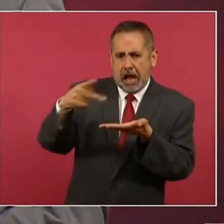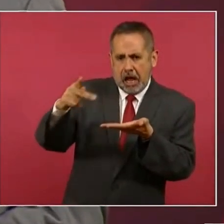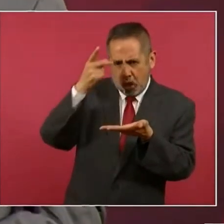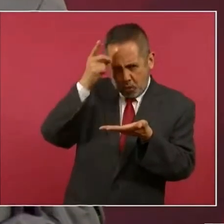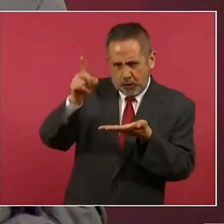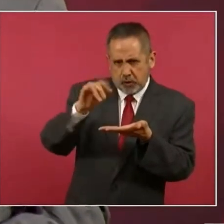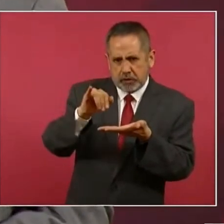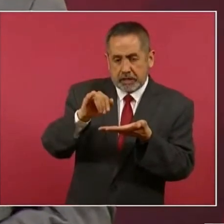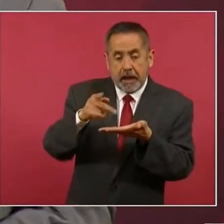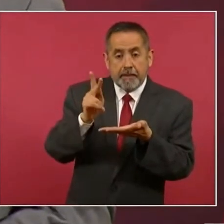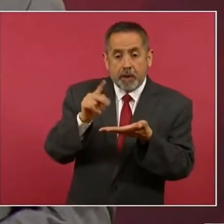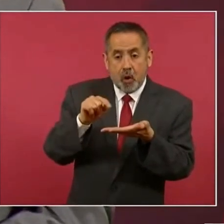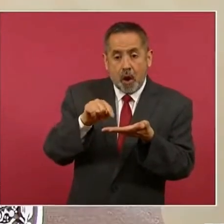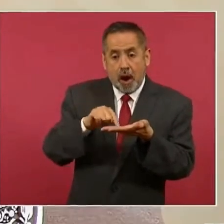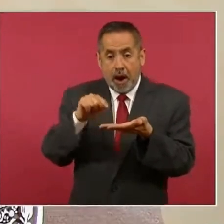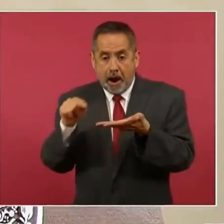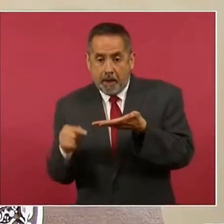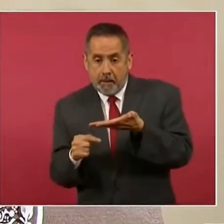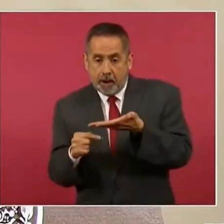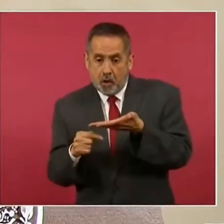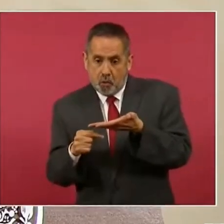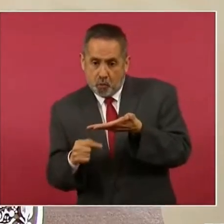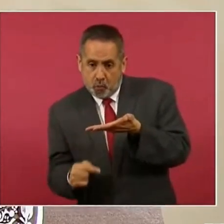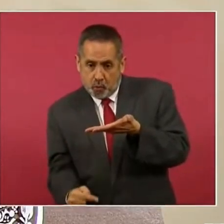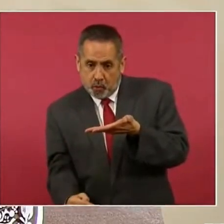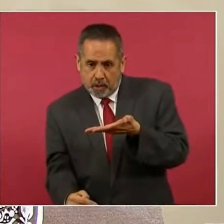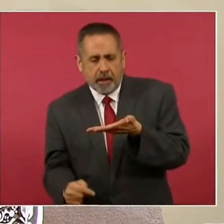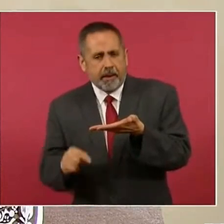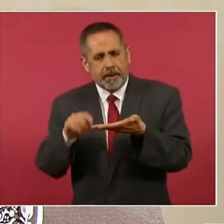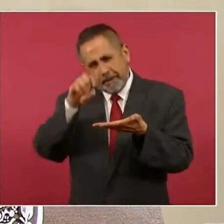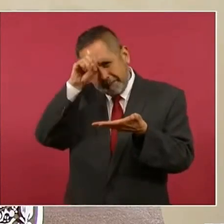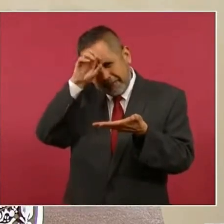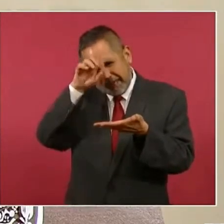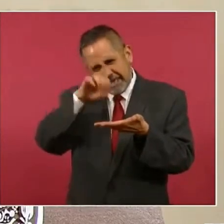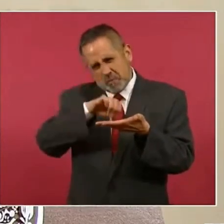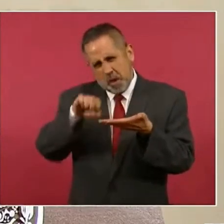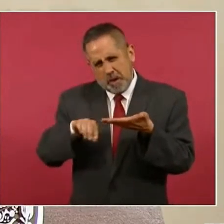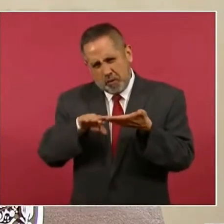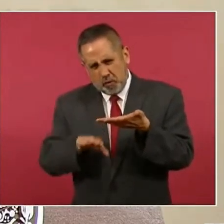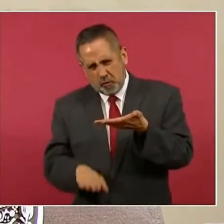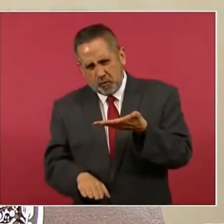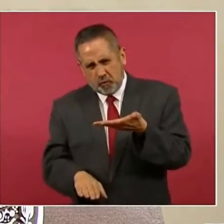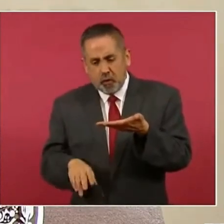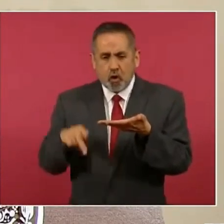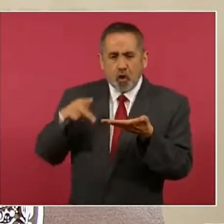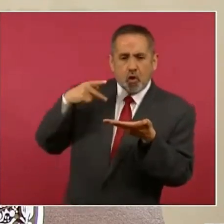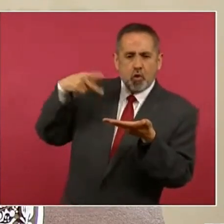el subsuelo, en el caso por ejemplo de las minas, era de la corona.